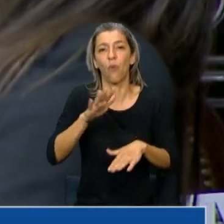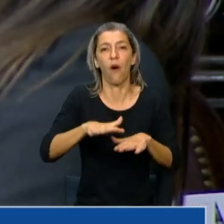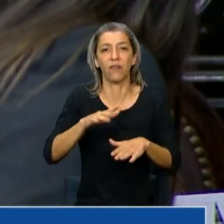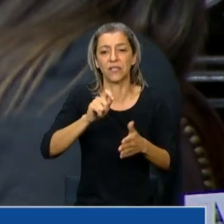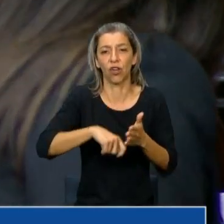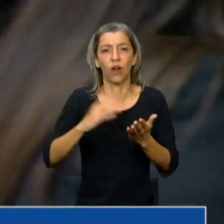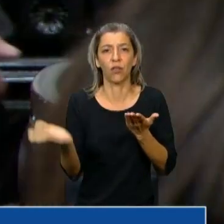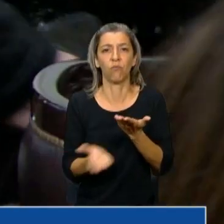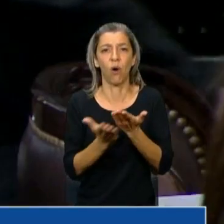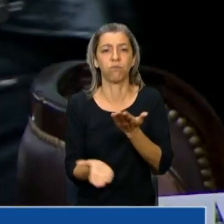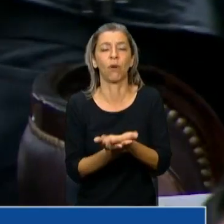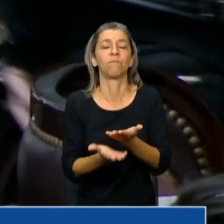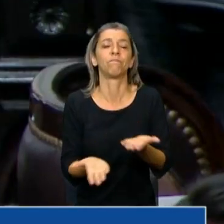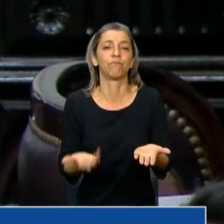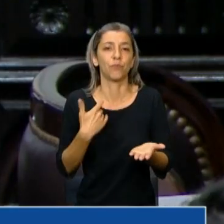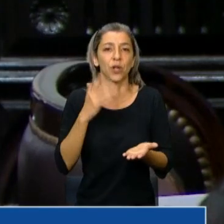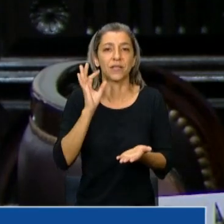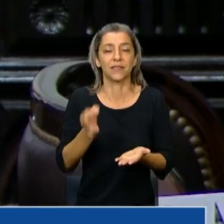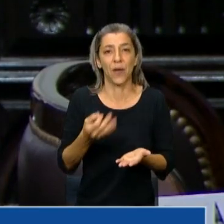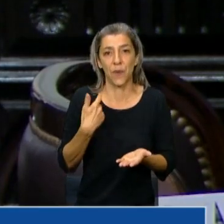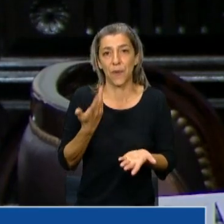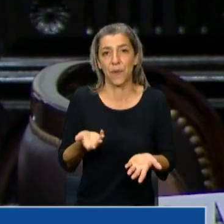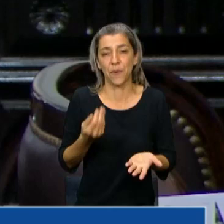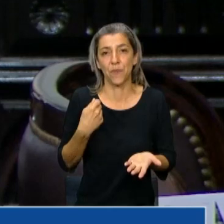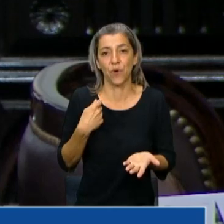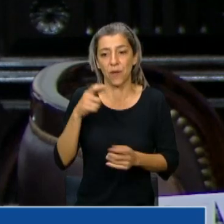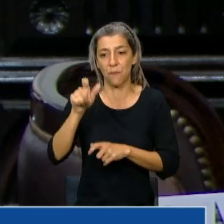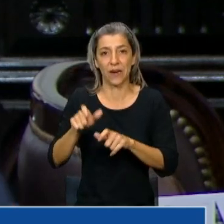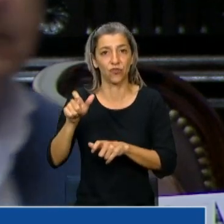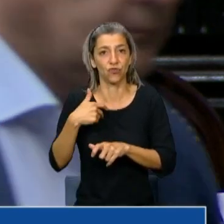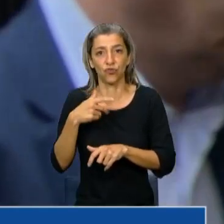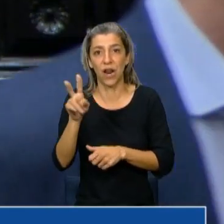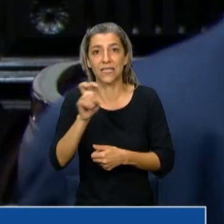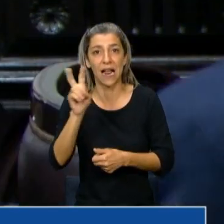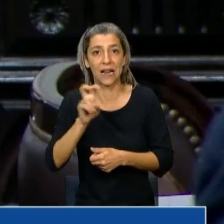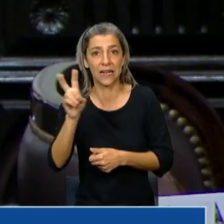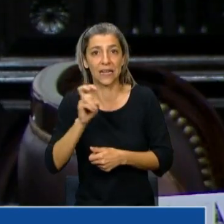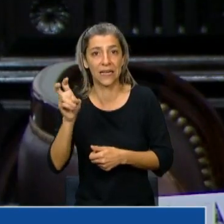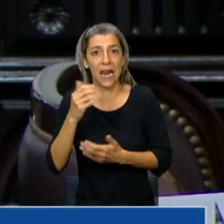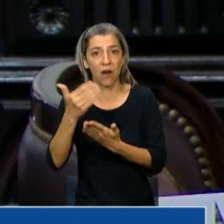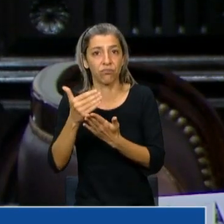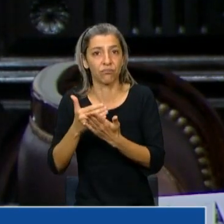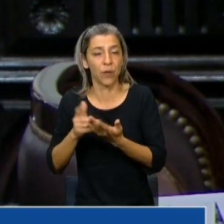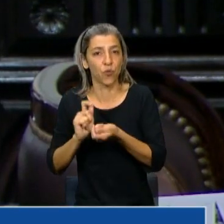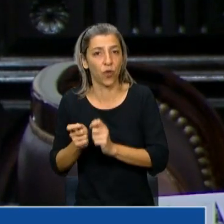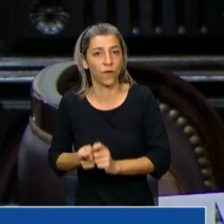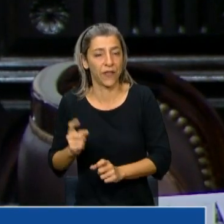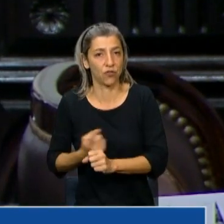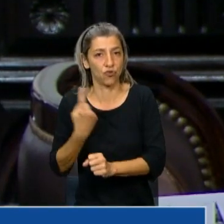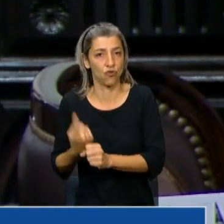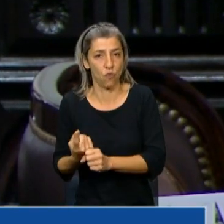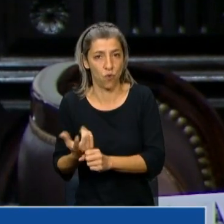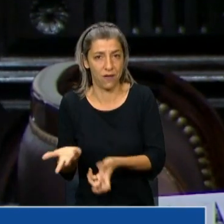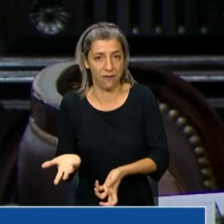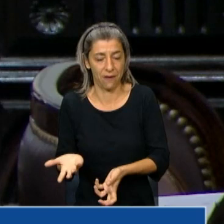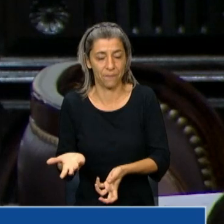sentido, porque la parte que alquila no puede modificar condiciones